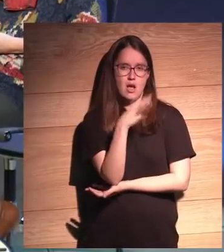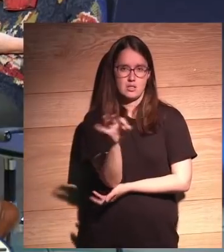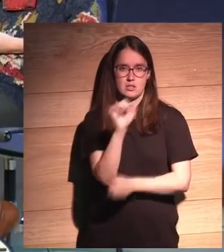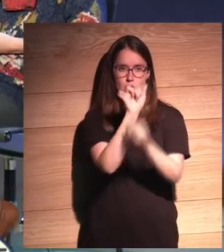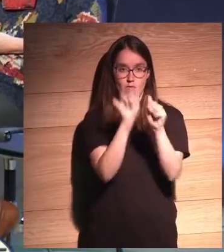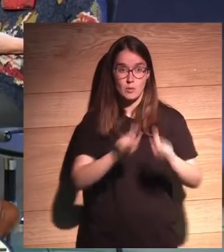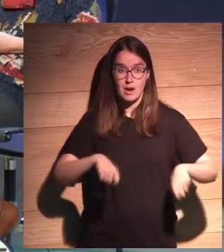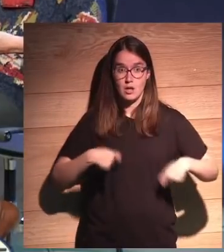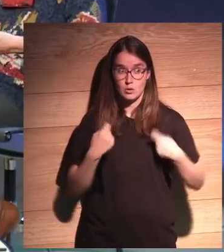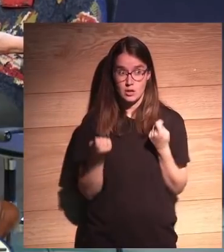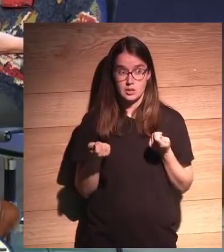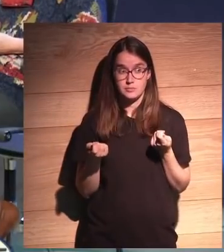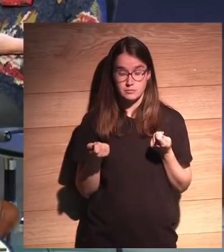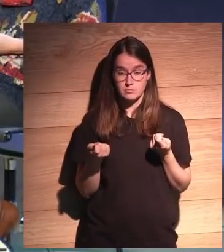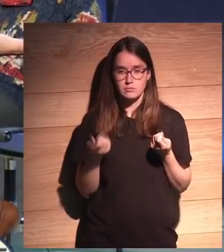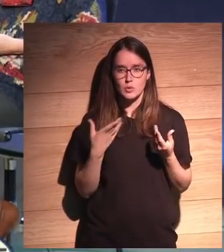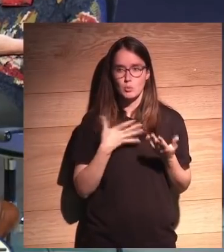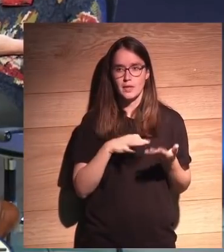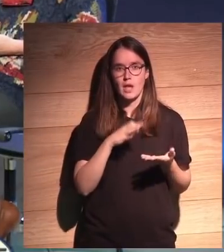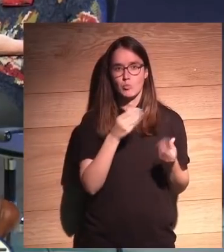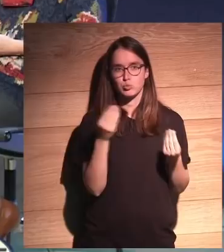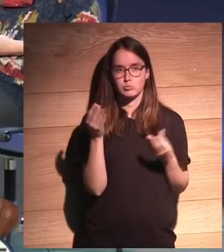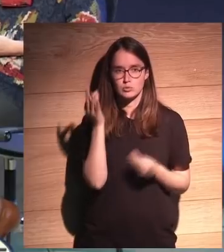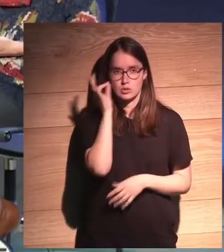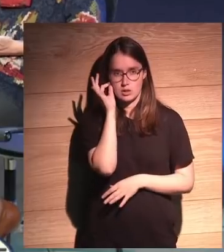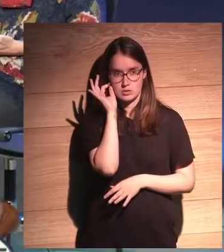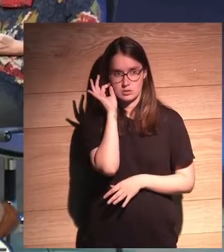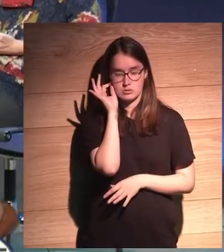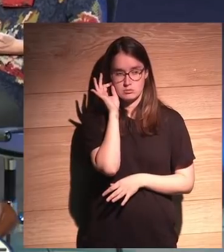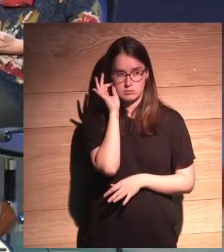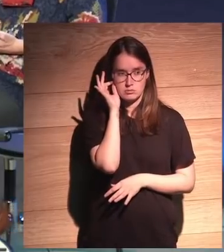manera natural, pues probablemente a muchas de ellas las